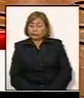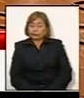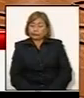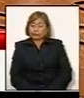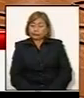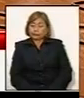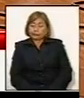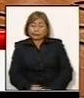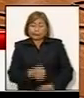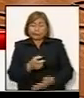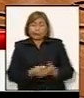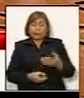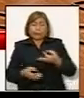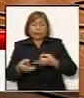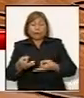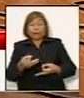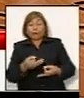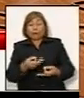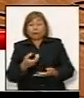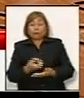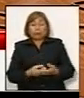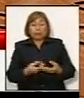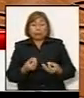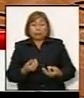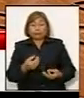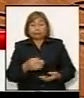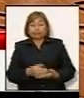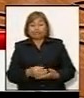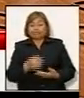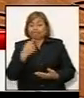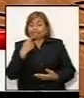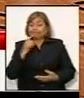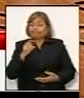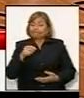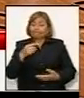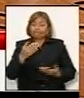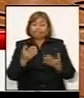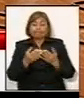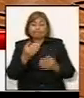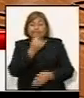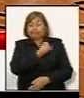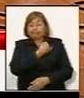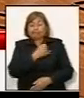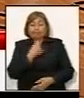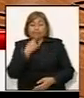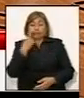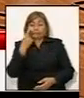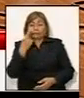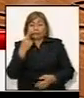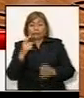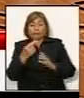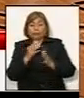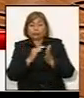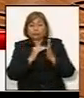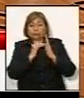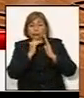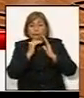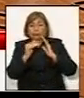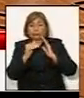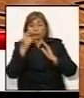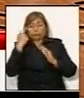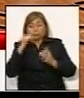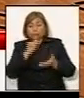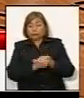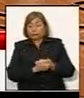del monte que se asignó a la división de educación inicial uno de los rubros era efectivamente